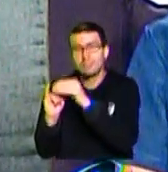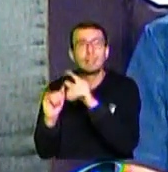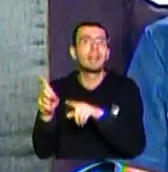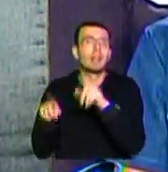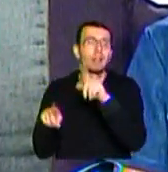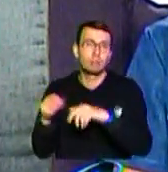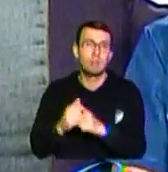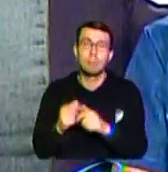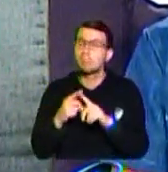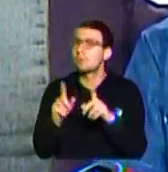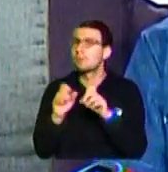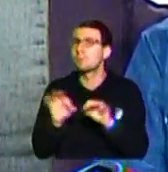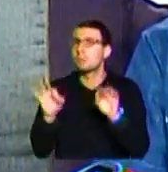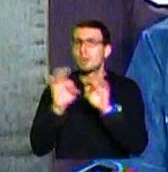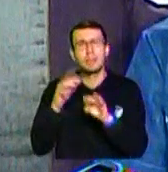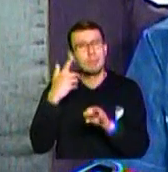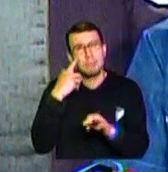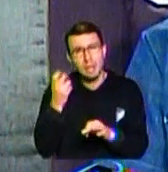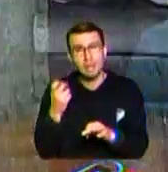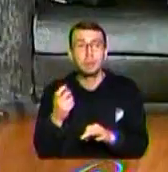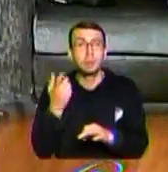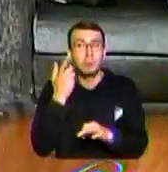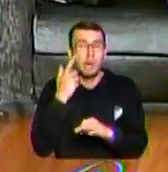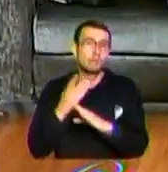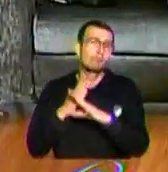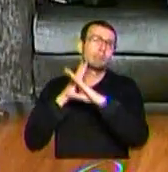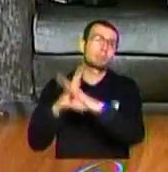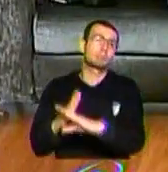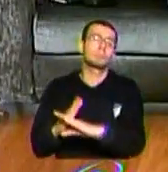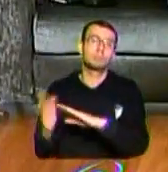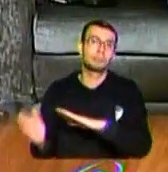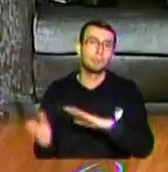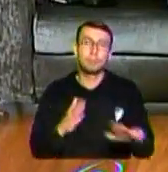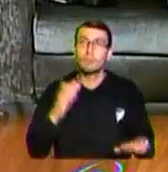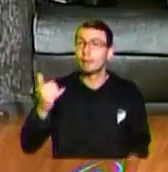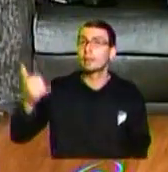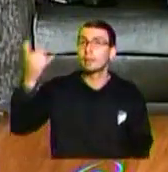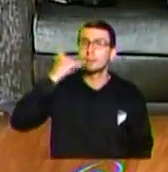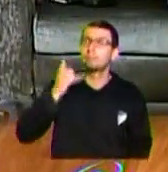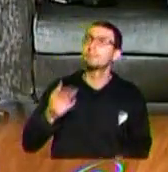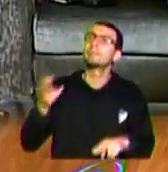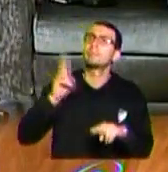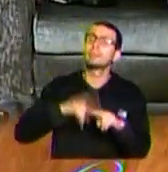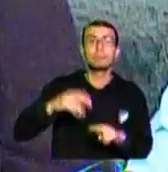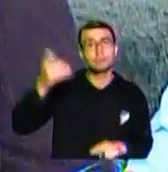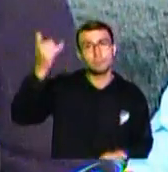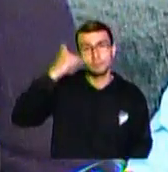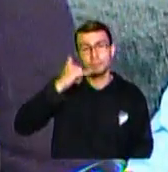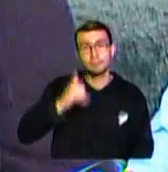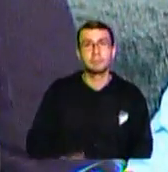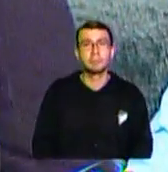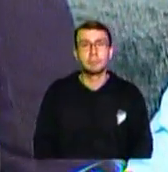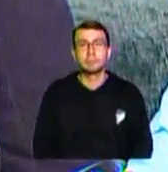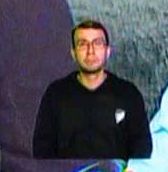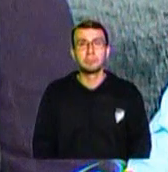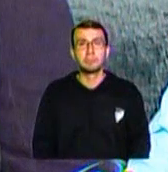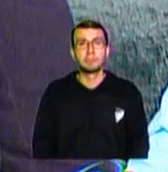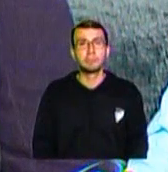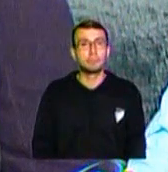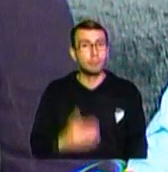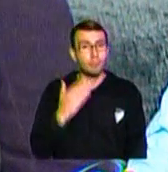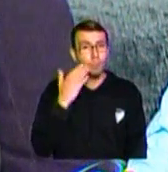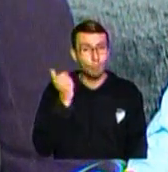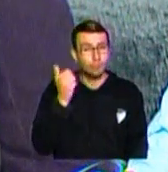de preventiva. Tenemos otra comunicación, adelante con la llamada. ¿Aló? Adelante. Doctor,